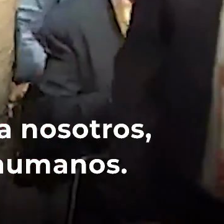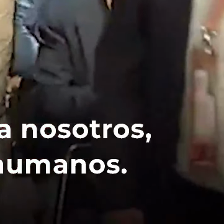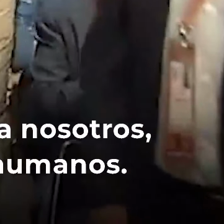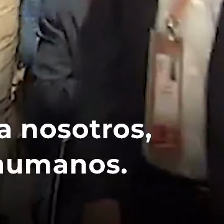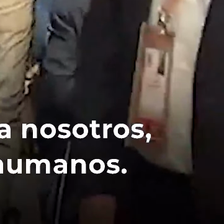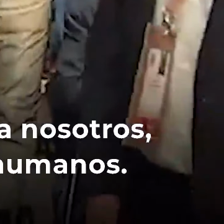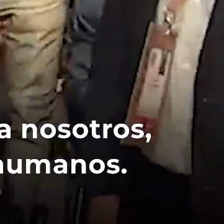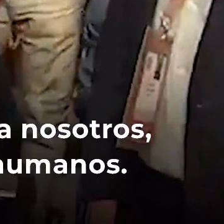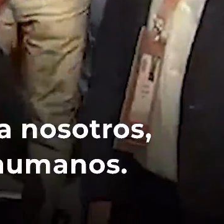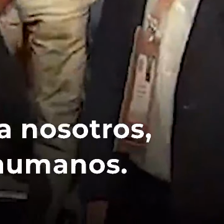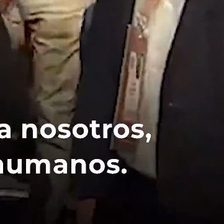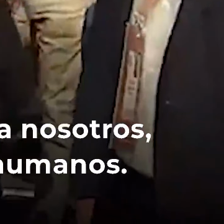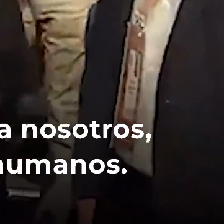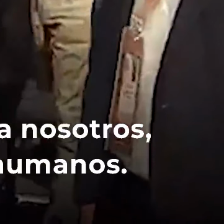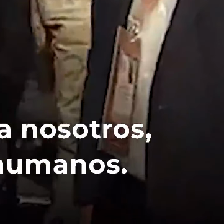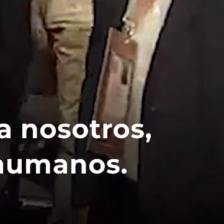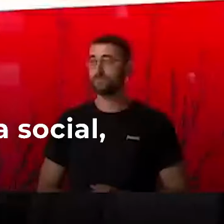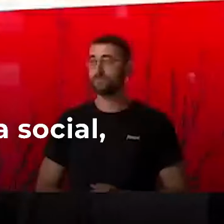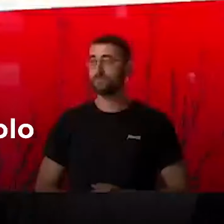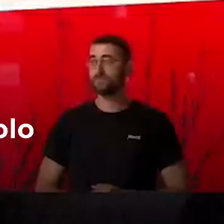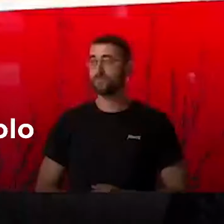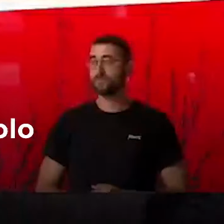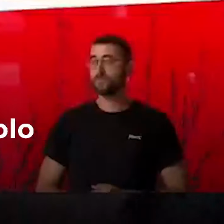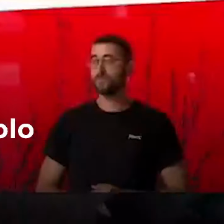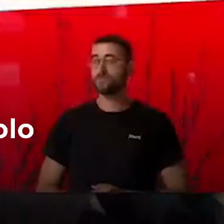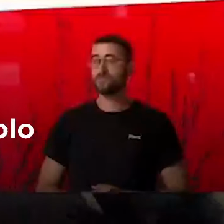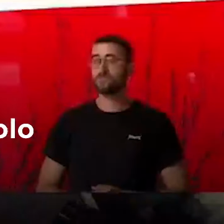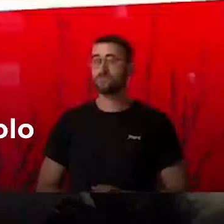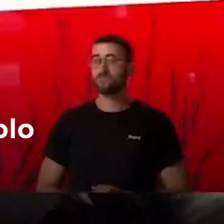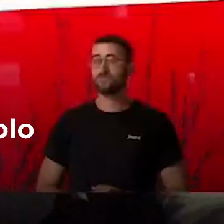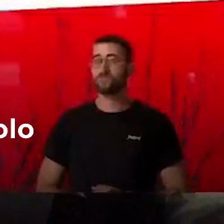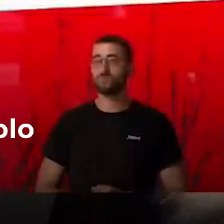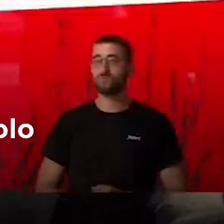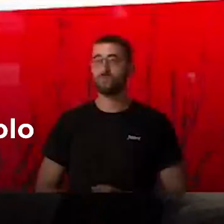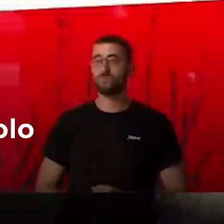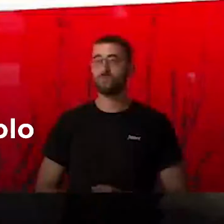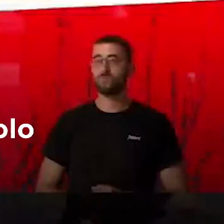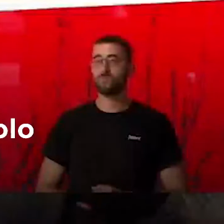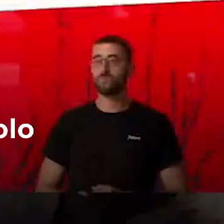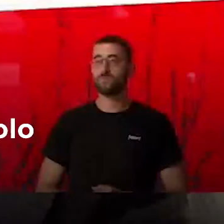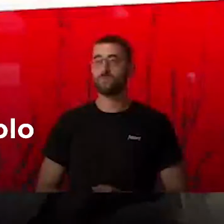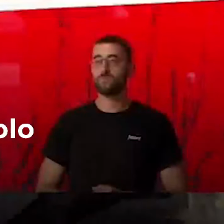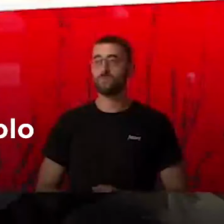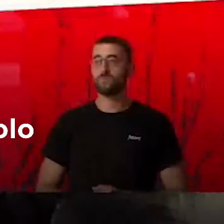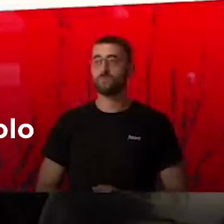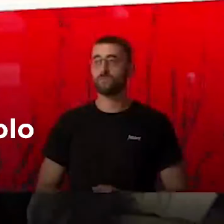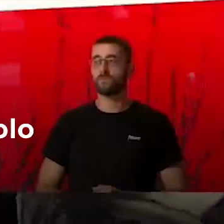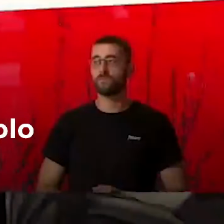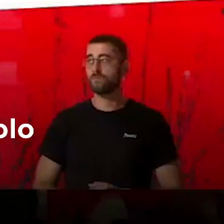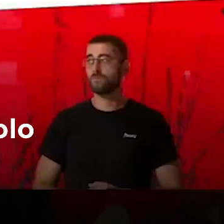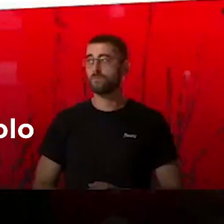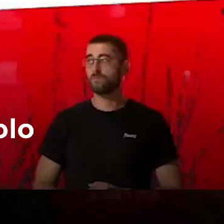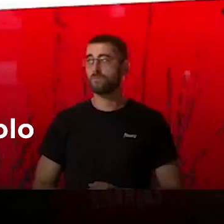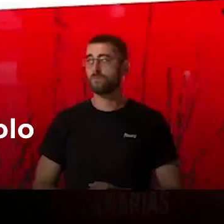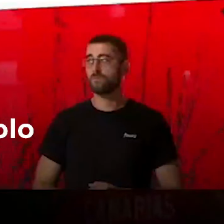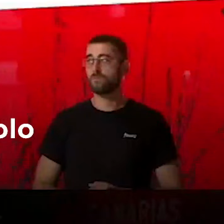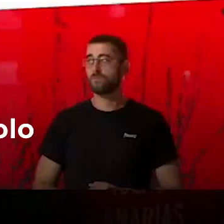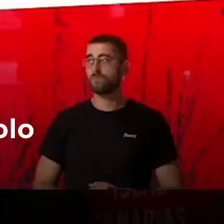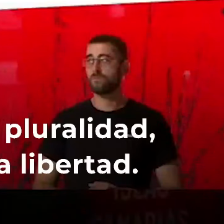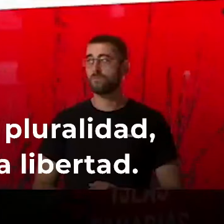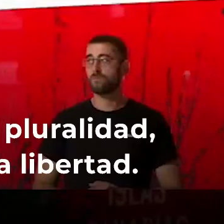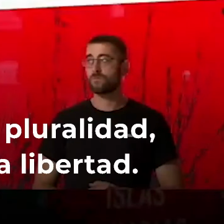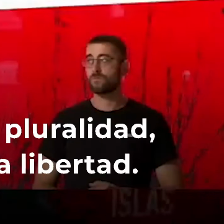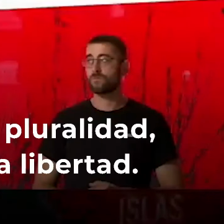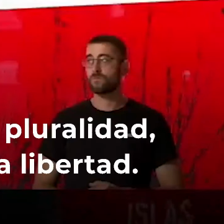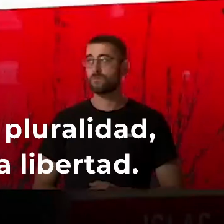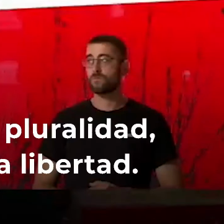piensan como yo y para los seres humanos. Somos socialistas por el ejemplo de Pedro Cerolo en favor de la diversidad, por el ejemplo